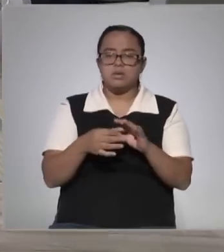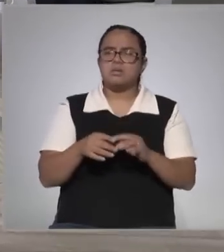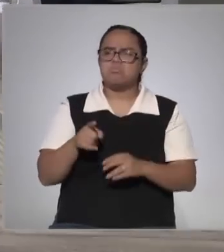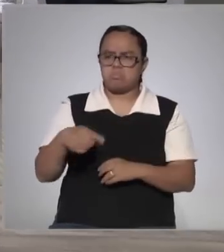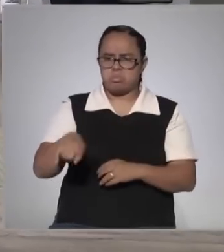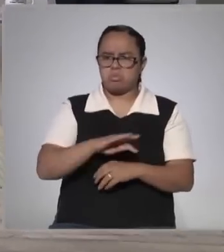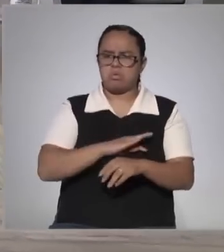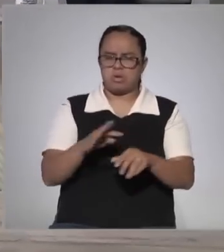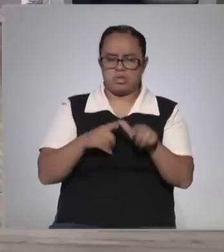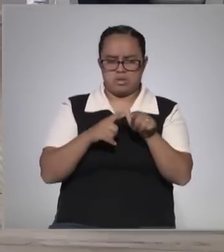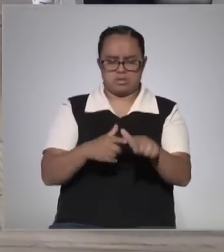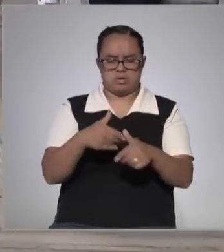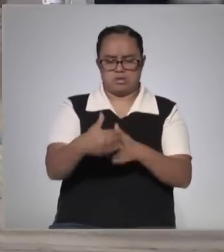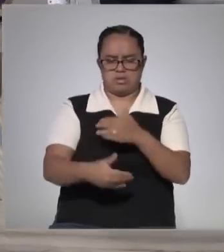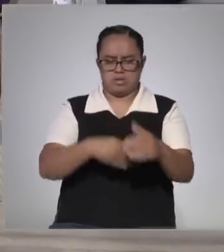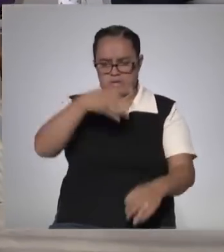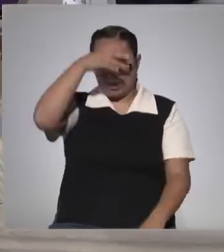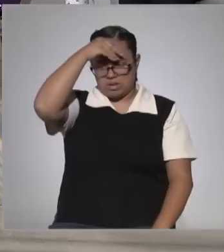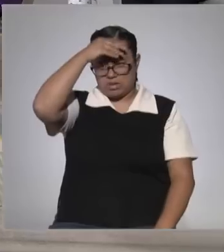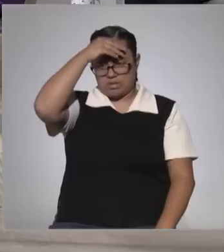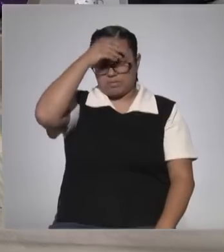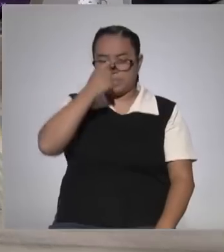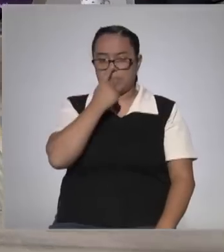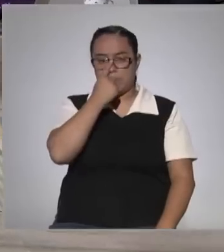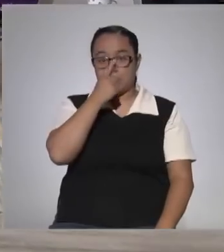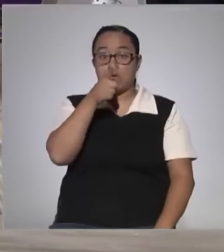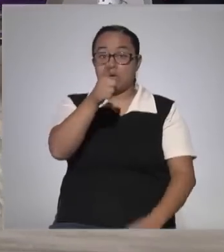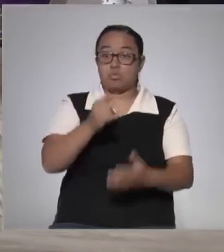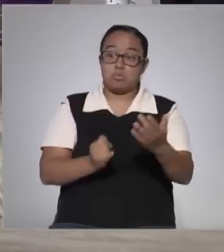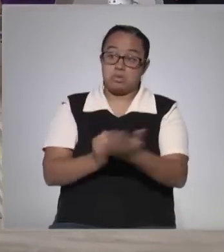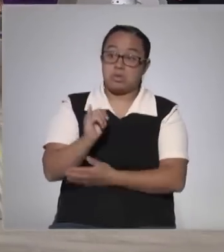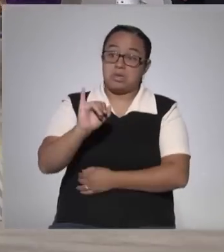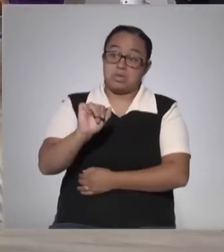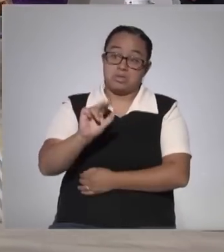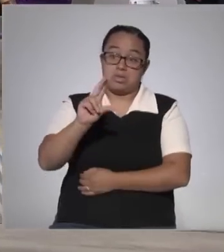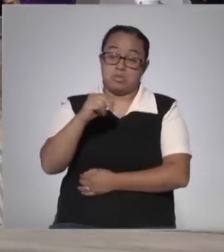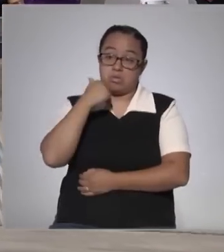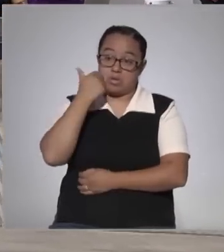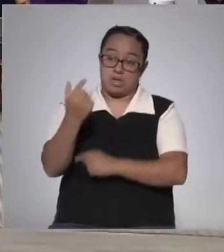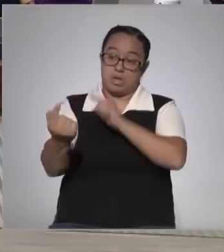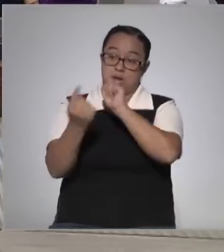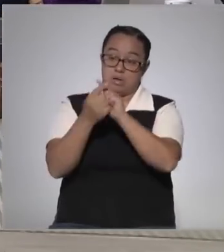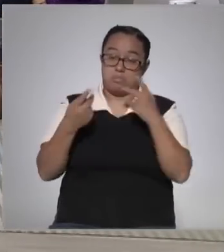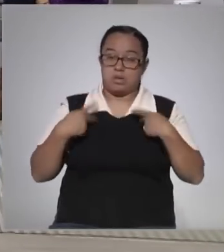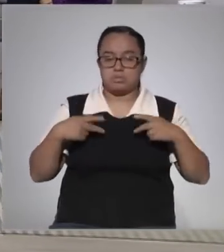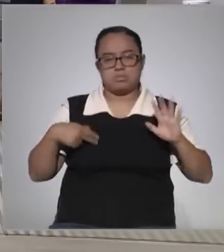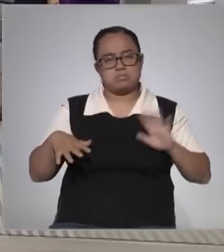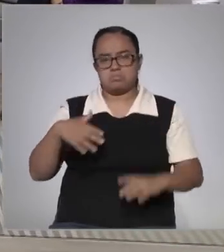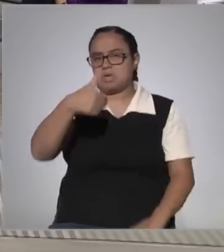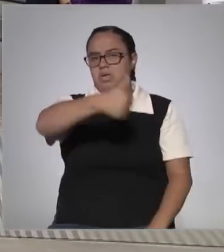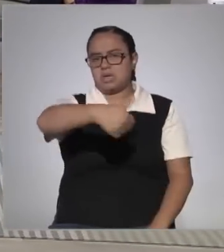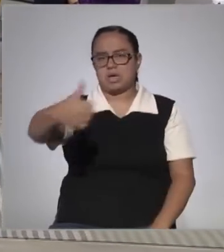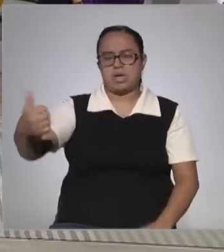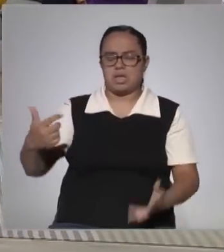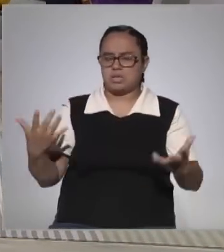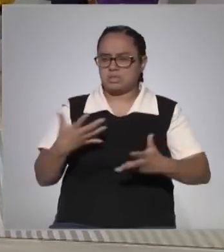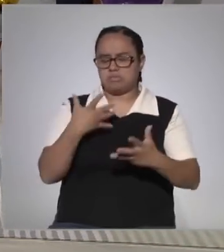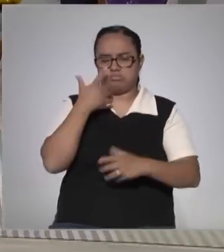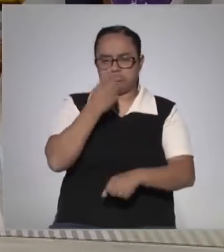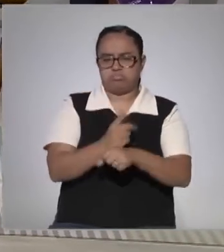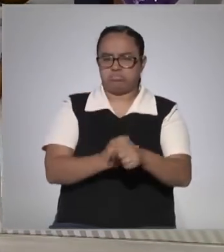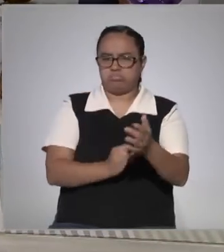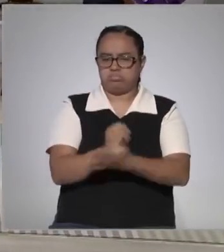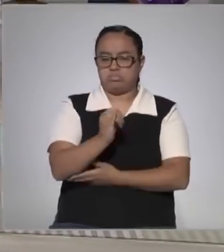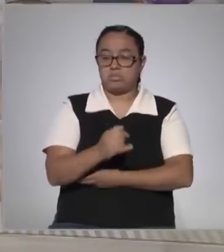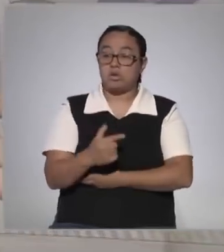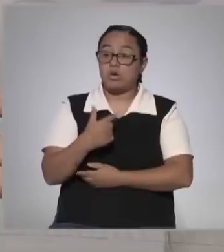aprendiendo. Y la decisión de estar con alguien o no, pues es una cuestión de voluntad personal, ¿no? O sea, le tengo